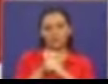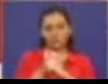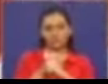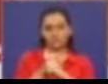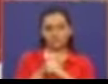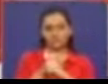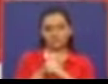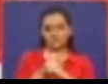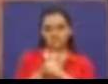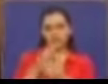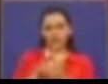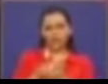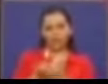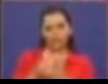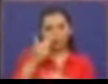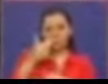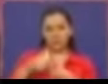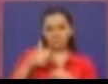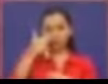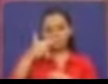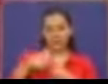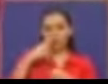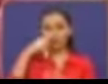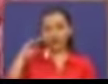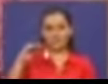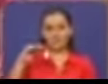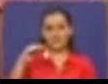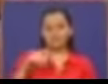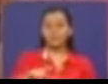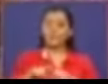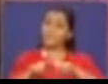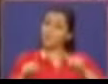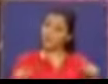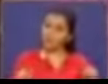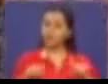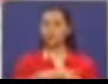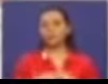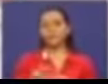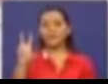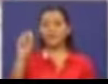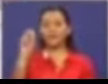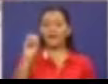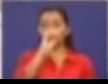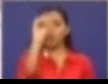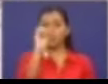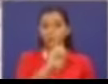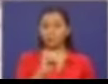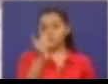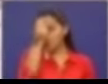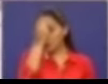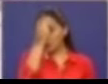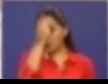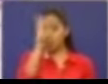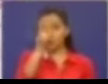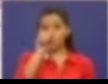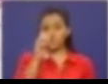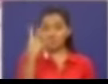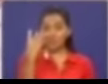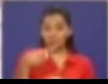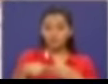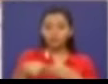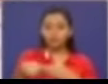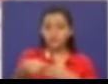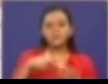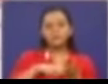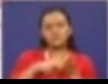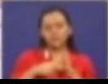en importación de combustible. Sin embargo, ese 30% de deuda para el 2014 es de los